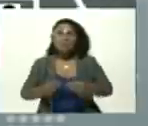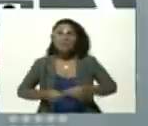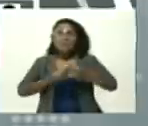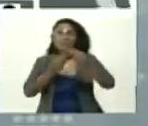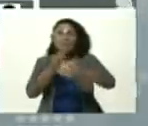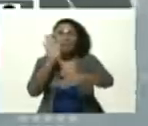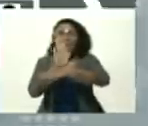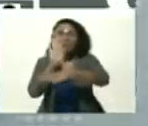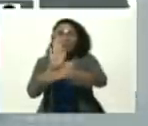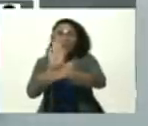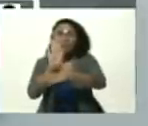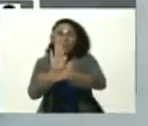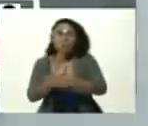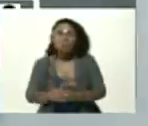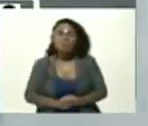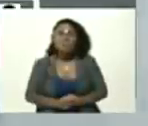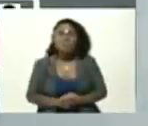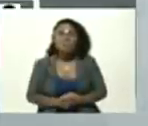refugio,